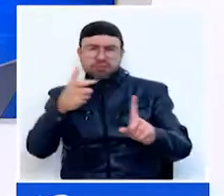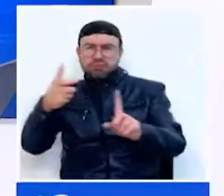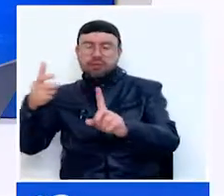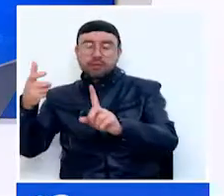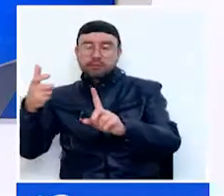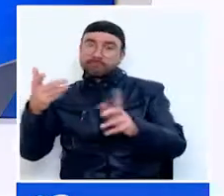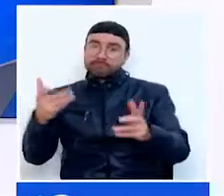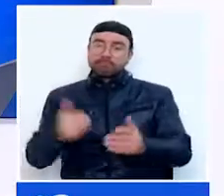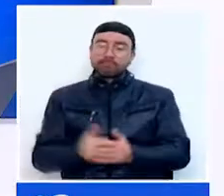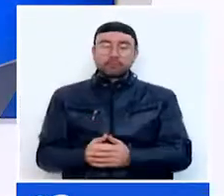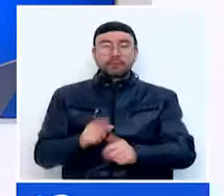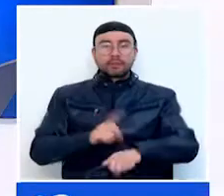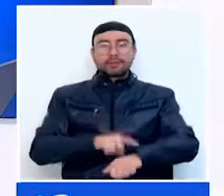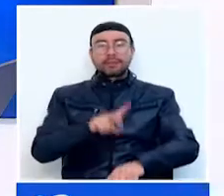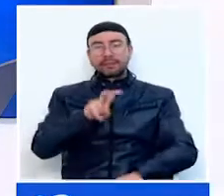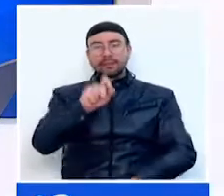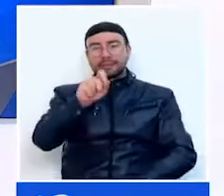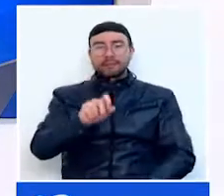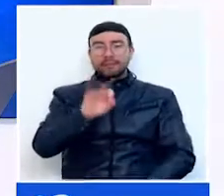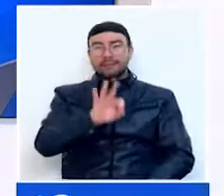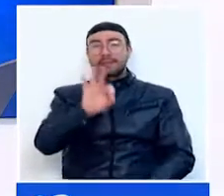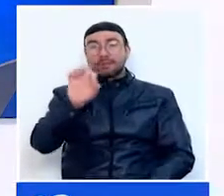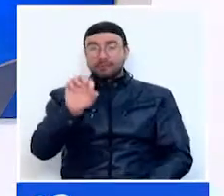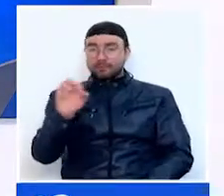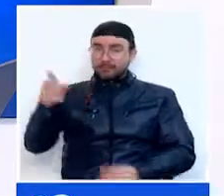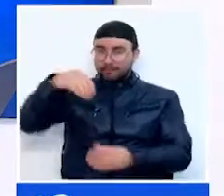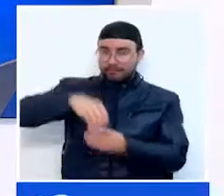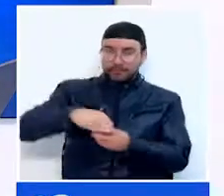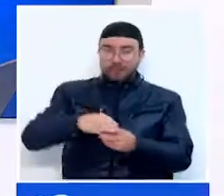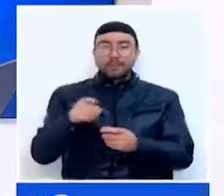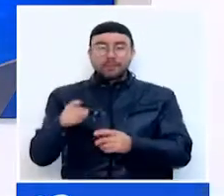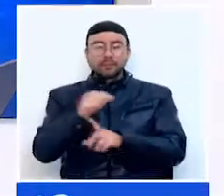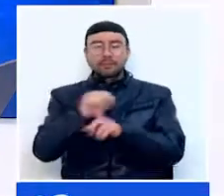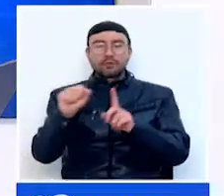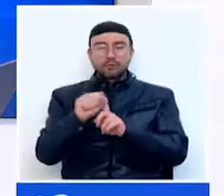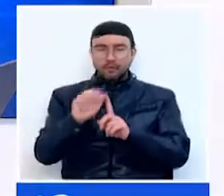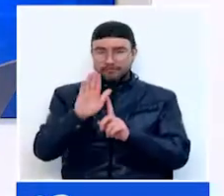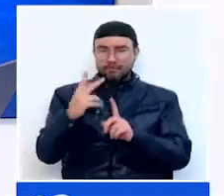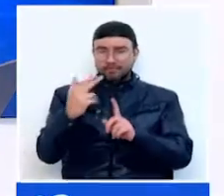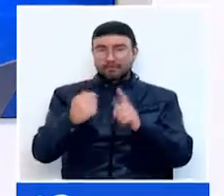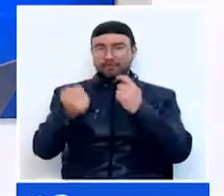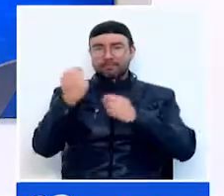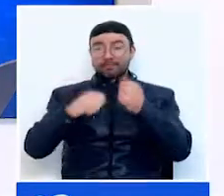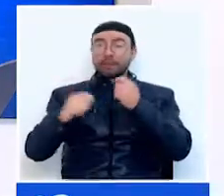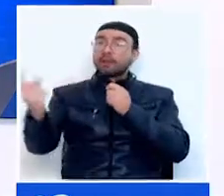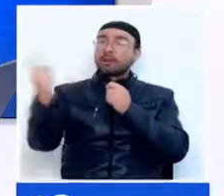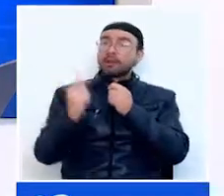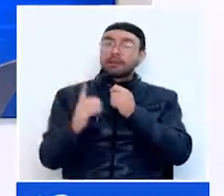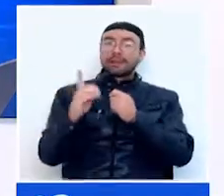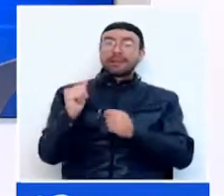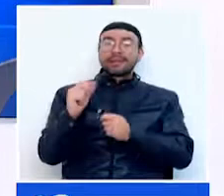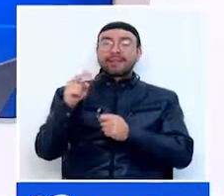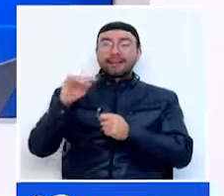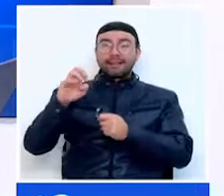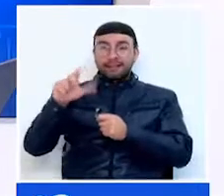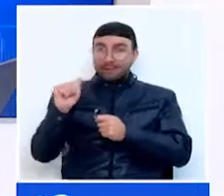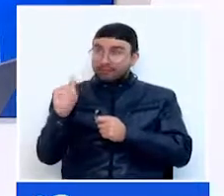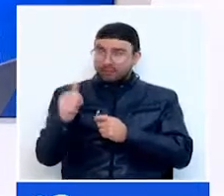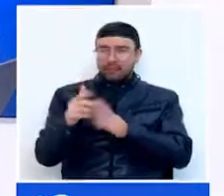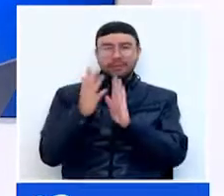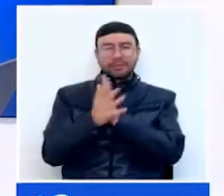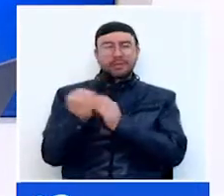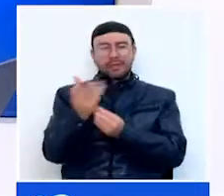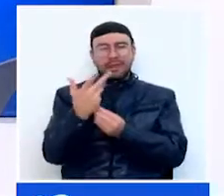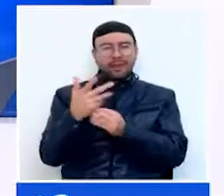7 de la noche, 38 minutos. Síganos en nuestras redes sociales, @TCNoticiasEG. Una pausa. Ya llega Daniela Morales con toda la información de arte, cultura